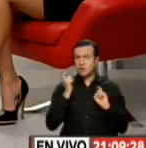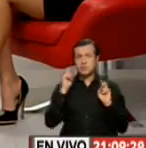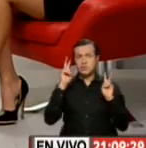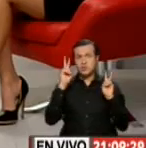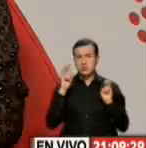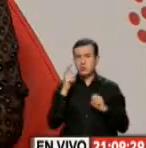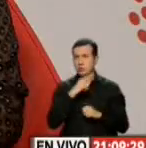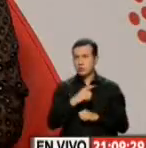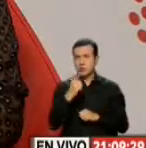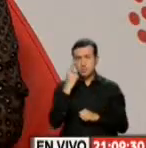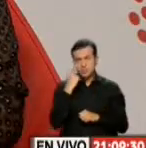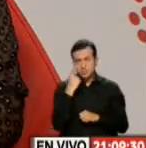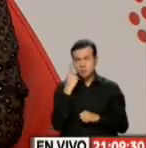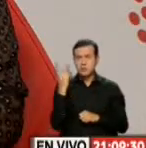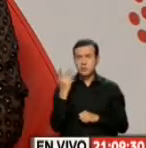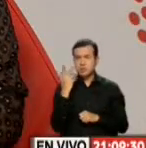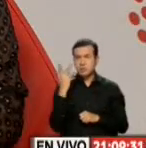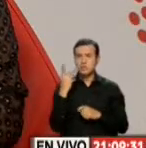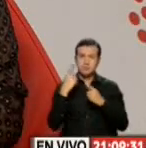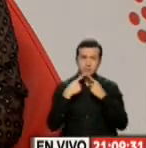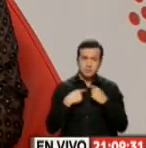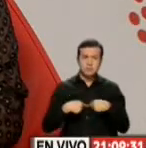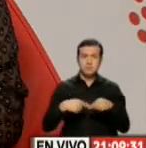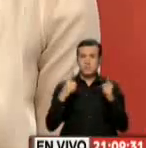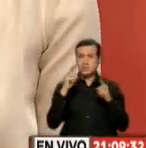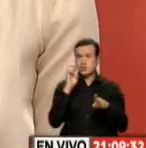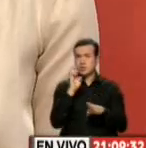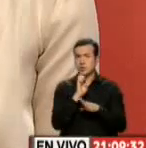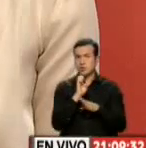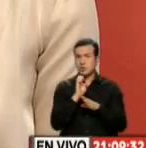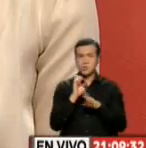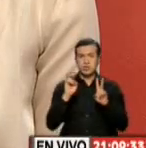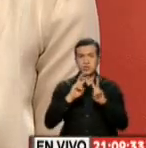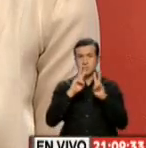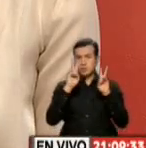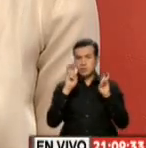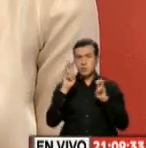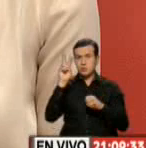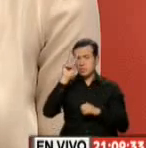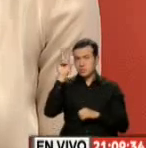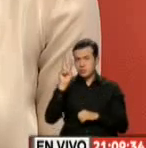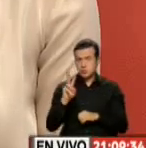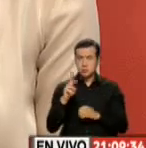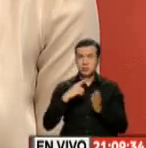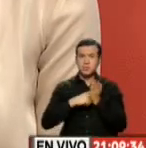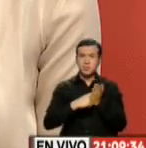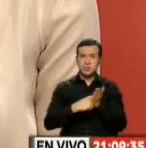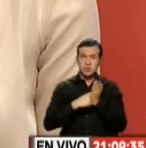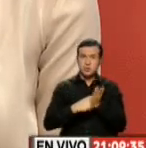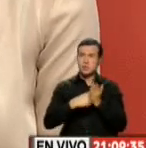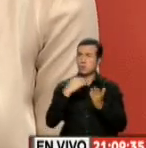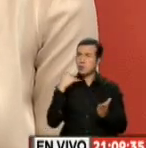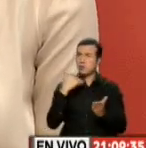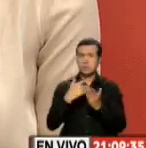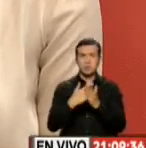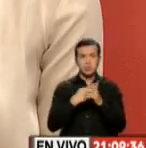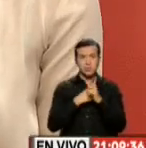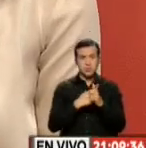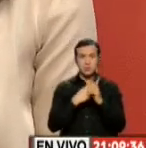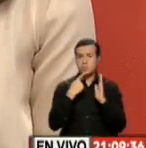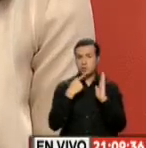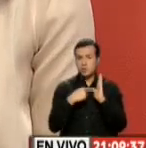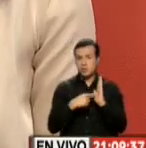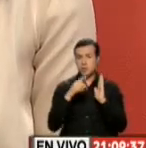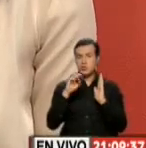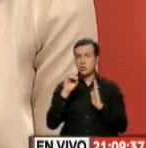con respecto a las declaraciones que ha dado Ecuador en el tema de Venezuela, en reuniones que se han dado de manera urgente, por ejemplo,